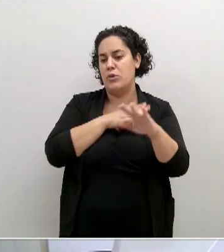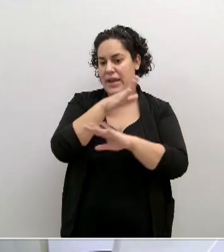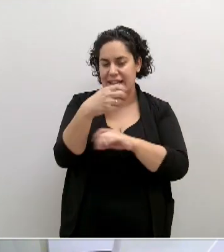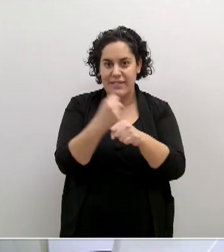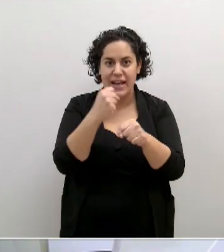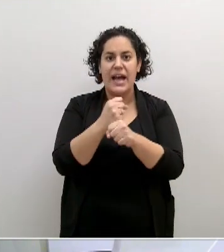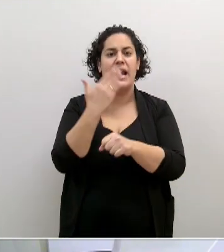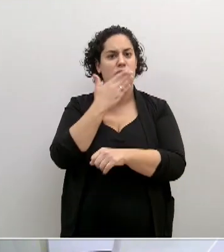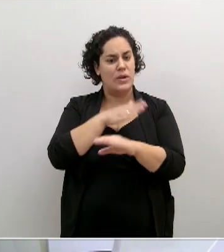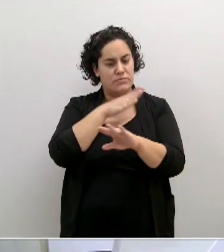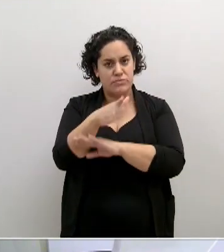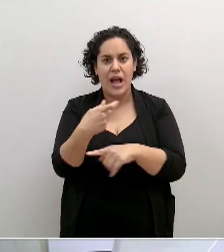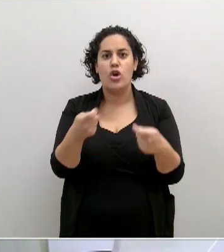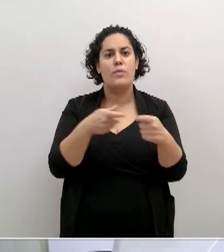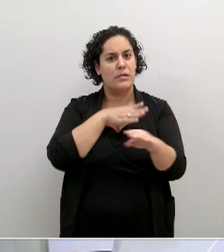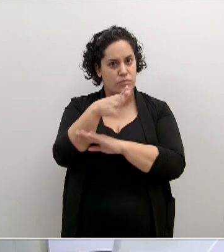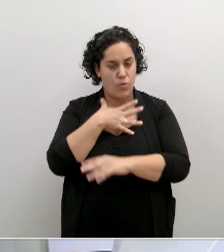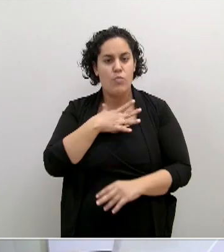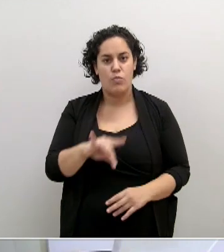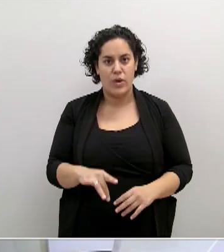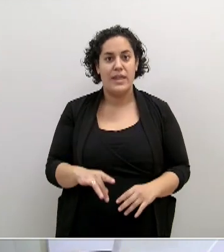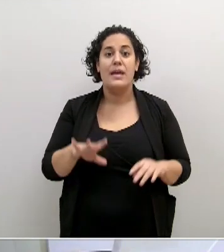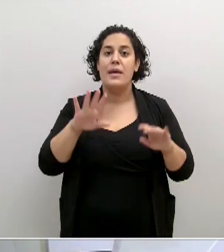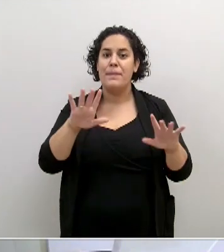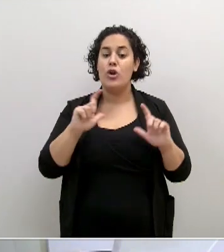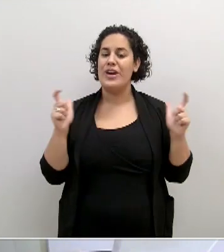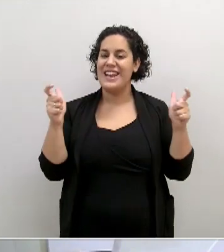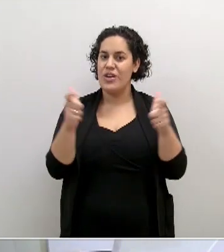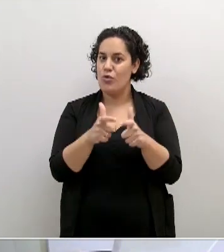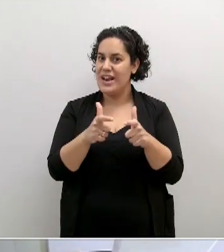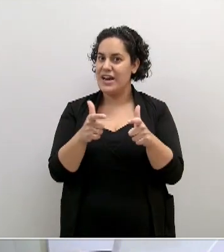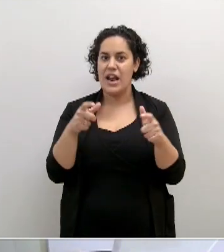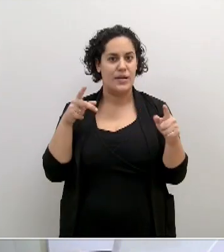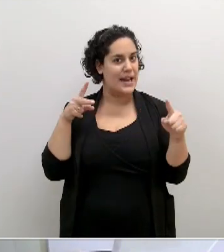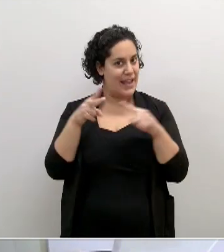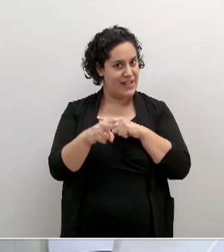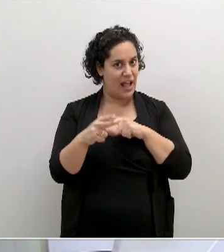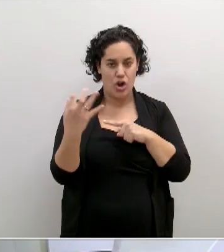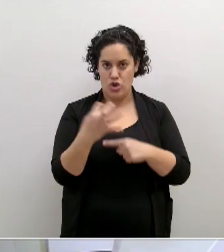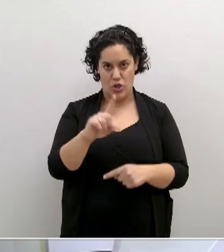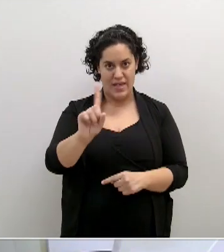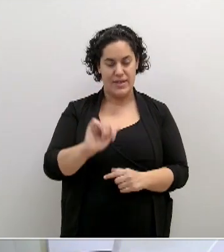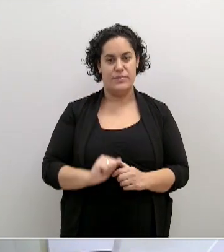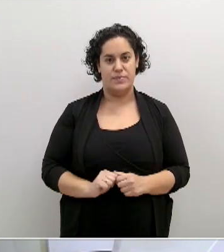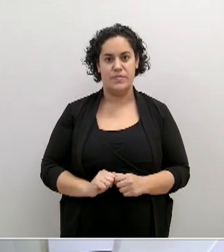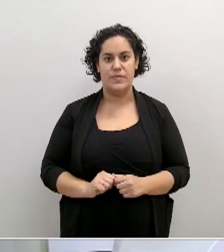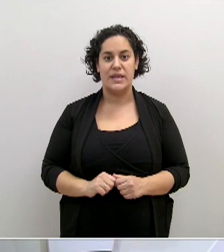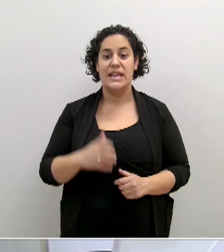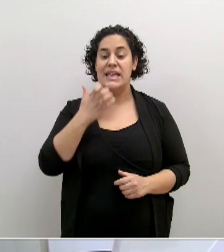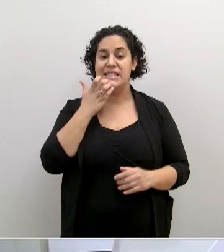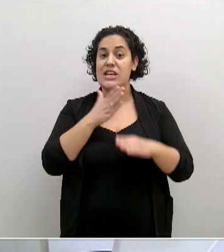problemas, puede salir a hacer compras, pero no debe reunirse. Si esto no es